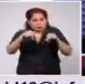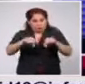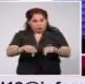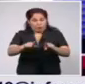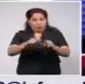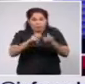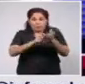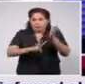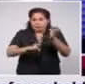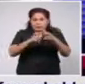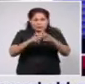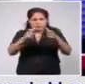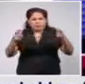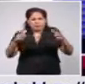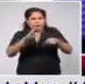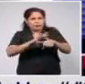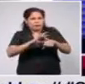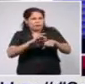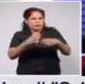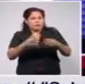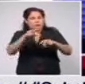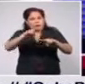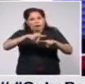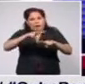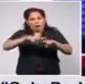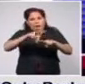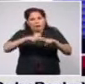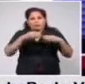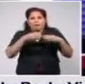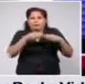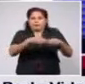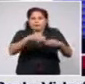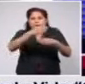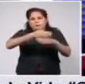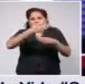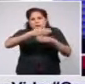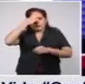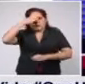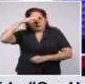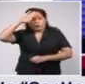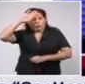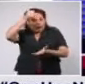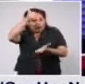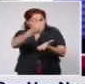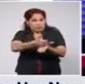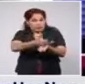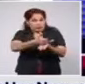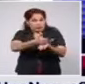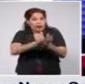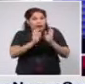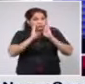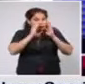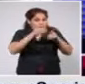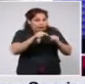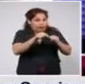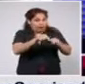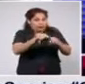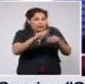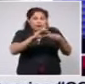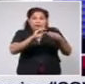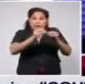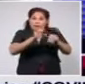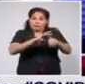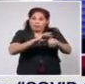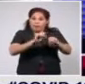provincias con mayores cifras de contagio, La Habana, Granma y Santiago de Cuba, la capital del país, el epicentro de la enfermedad en